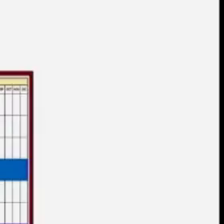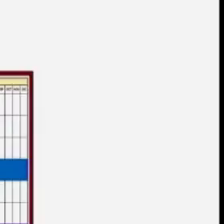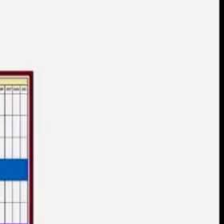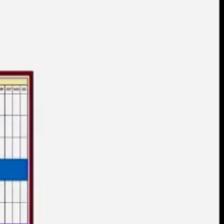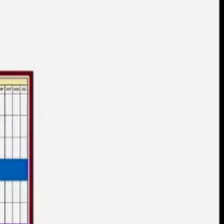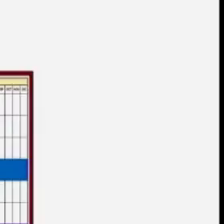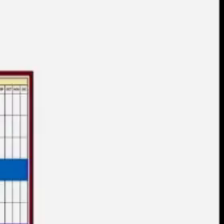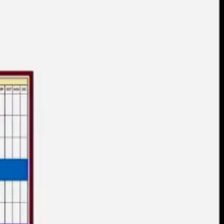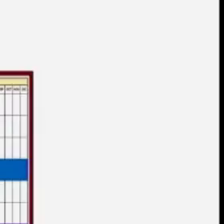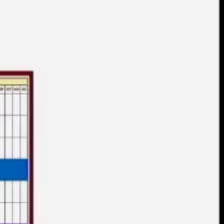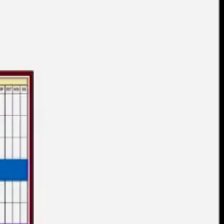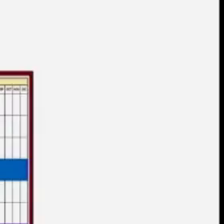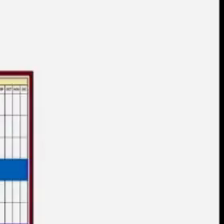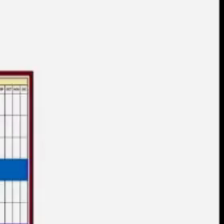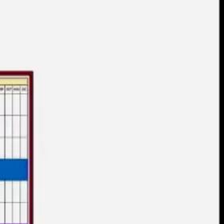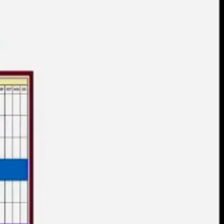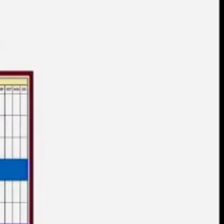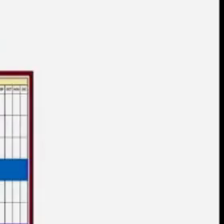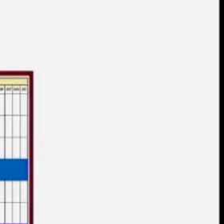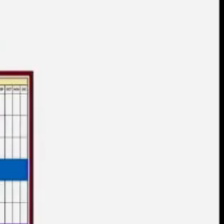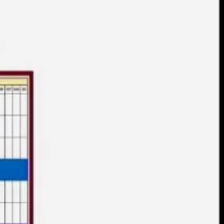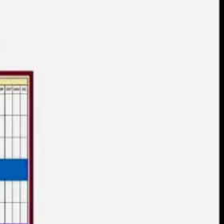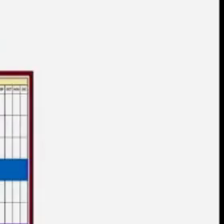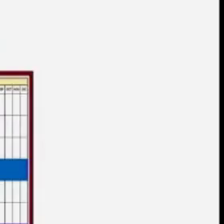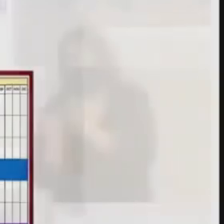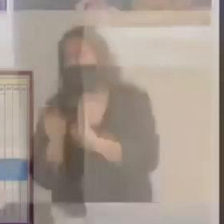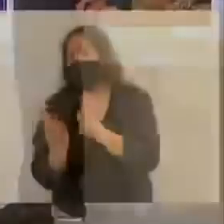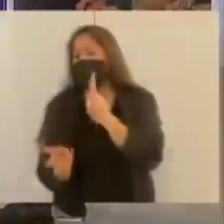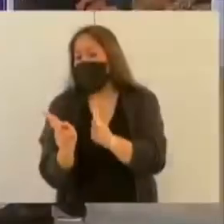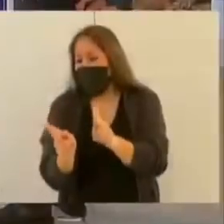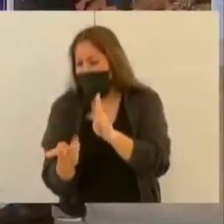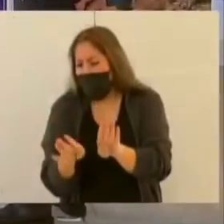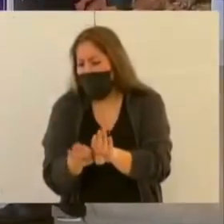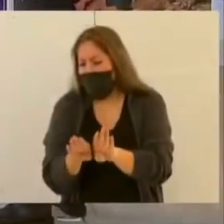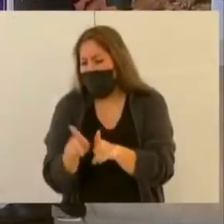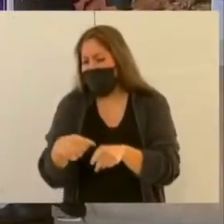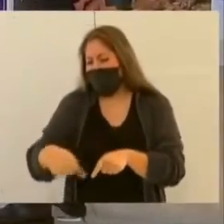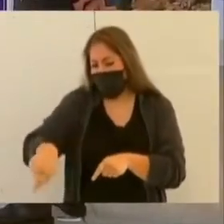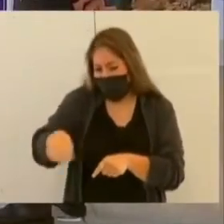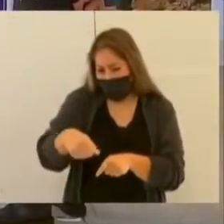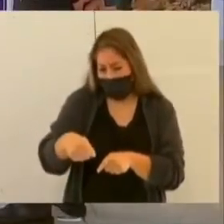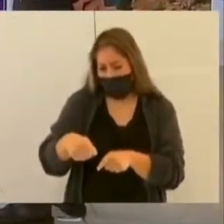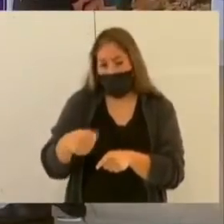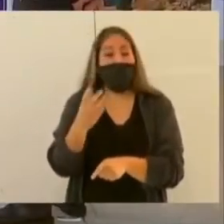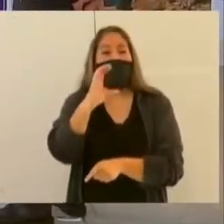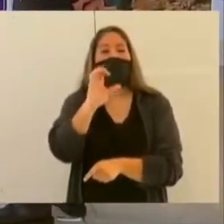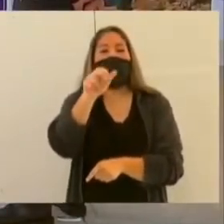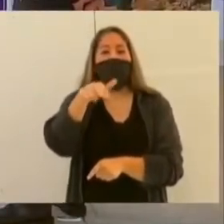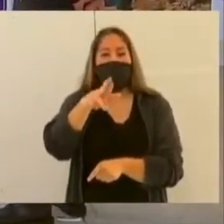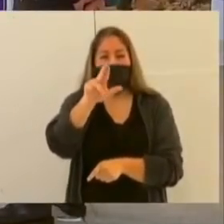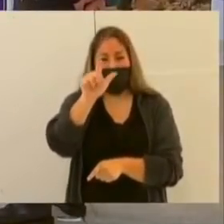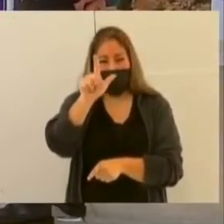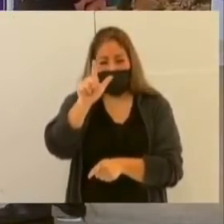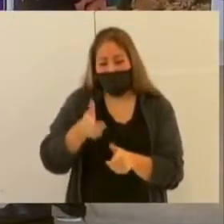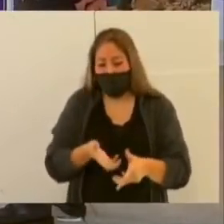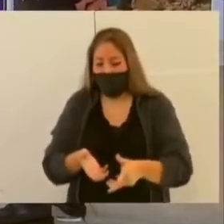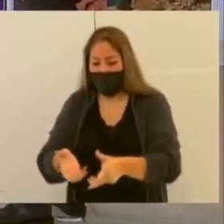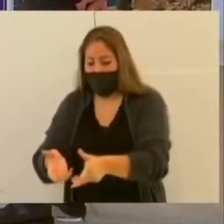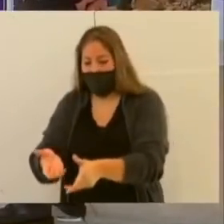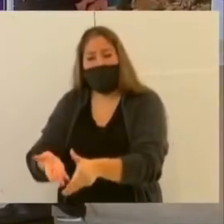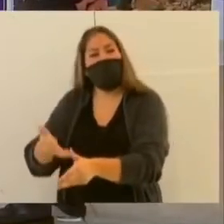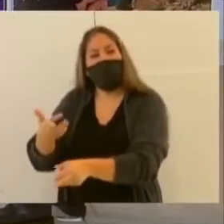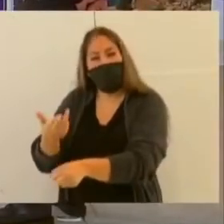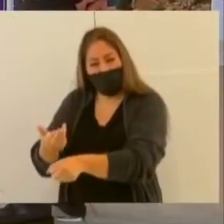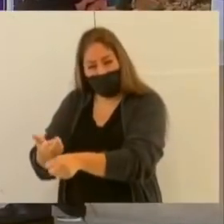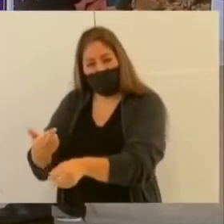programas también platicados con los agricultores para que los canales de riego sean rehabilitados de las obras